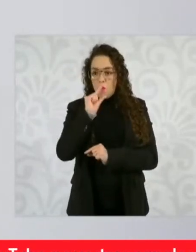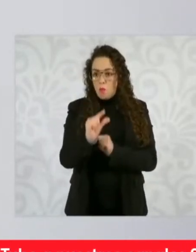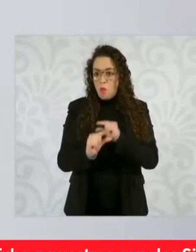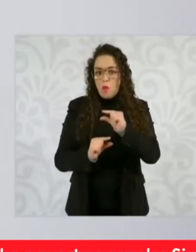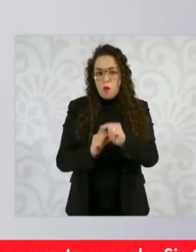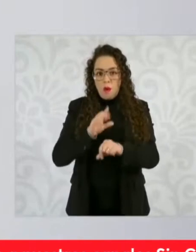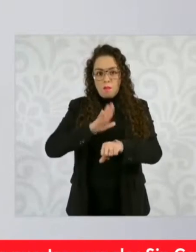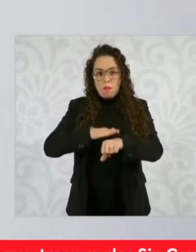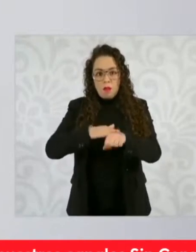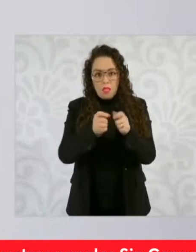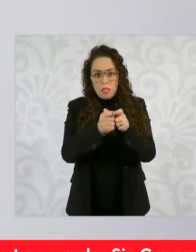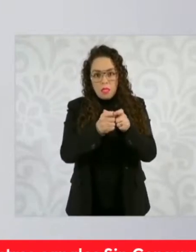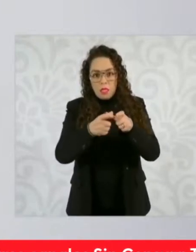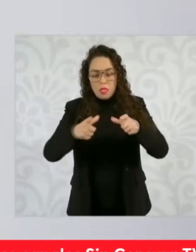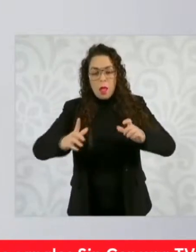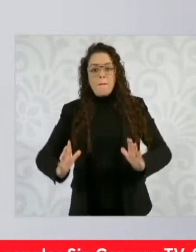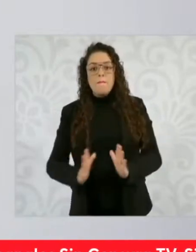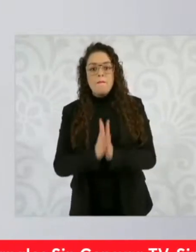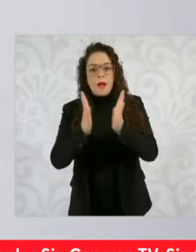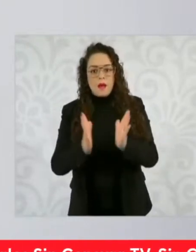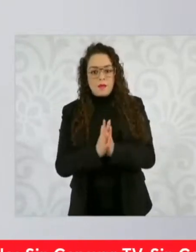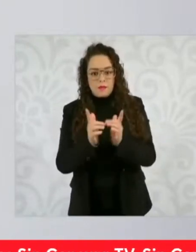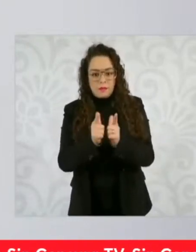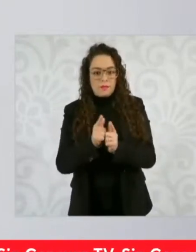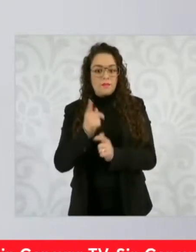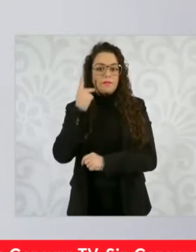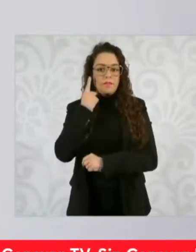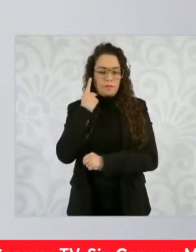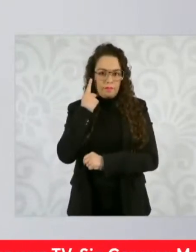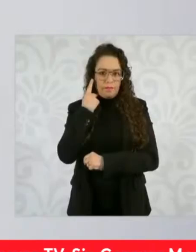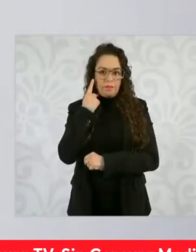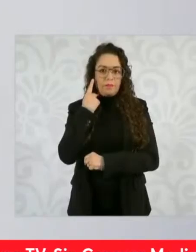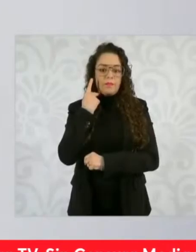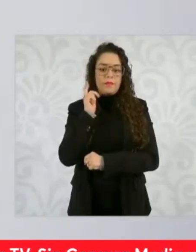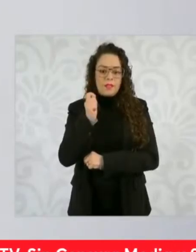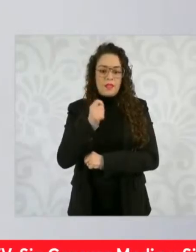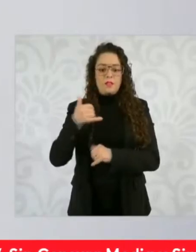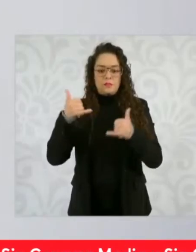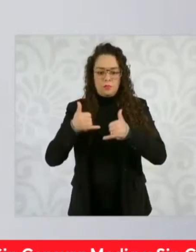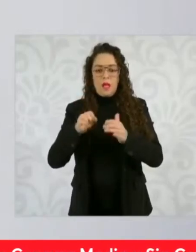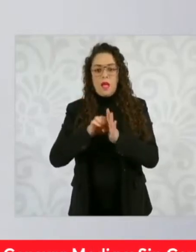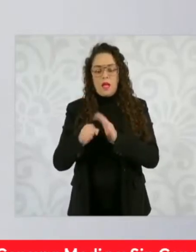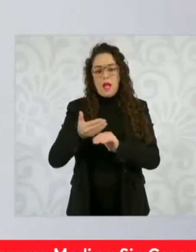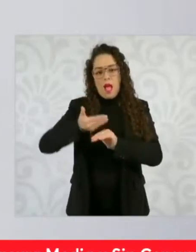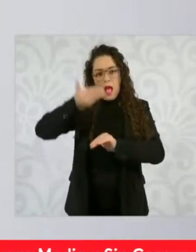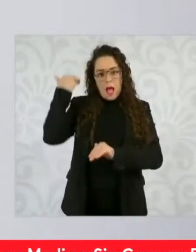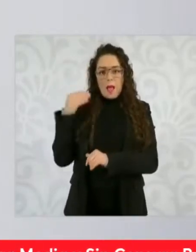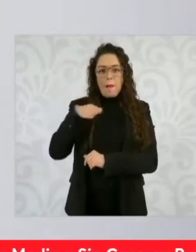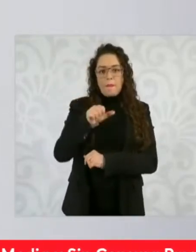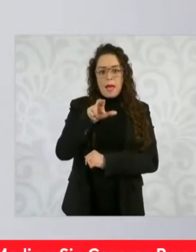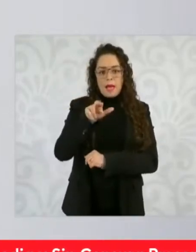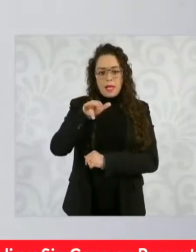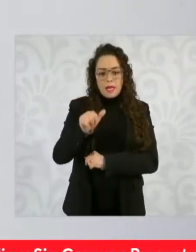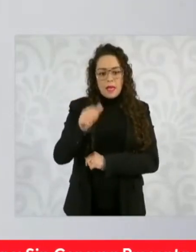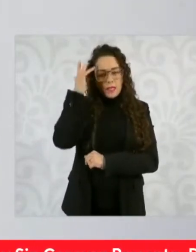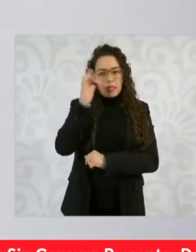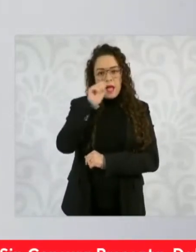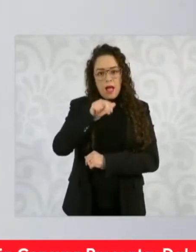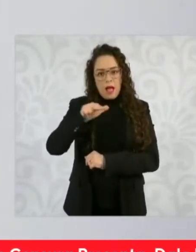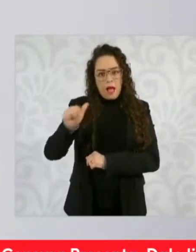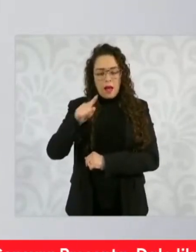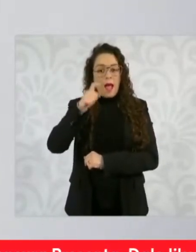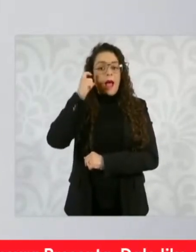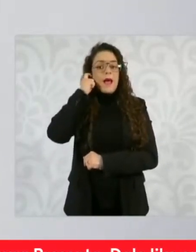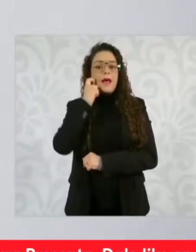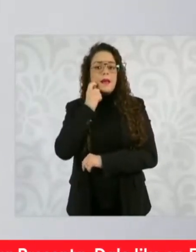la política por partidos de oposición, como años antes lo había sido Macrina Rabadán Santana por el estado de Guerrero en